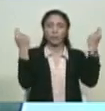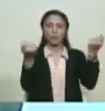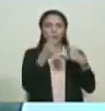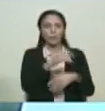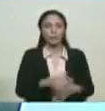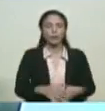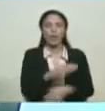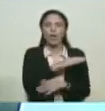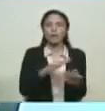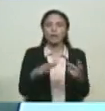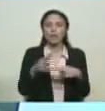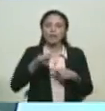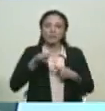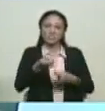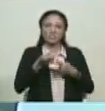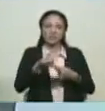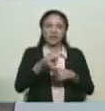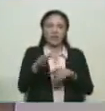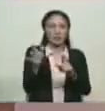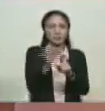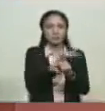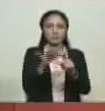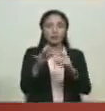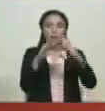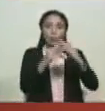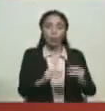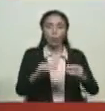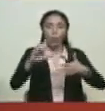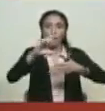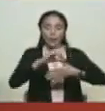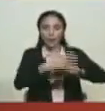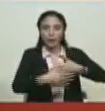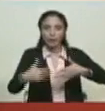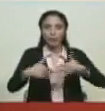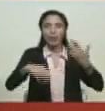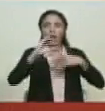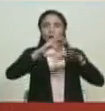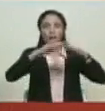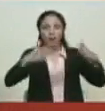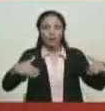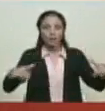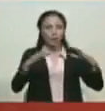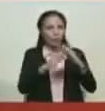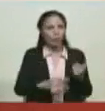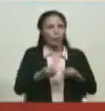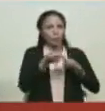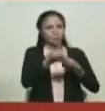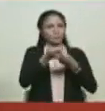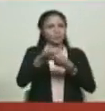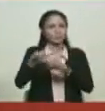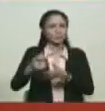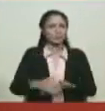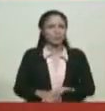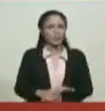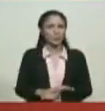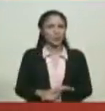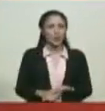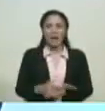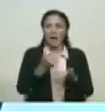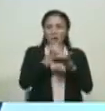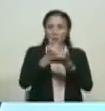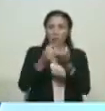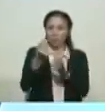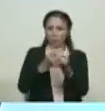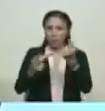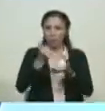de chantaje y amenaza a todos los gobiernos de América Latina y el Caribe, a todos. Los ha amenazado con quitarle las ayudas